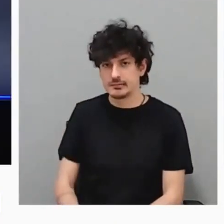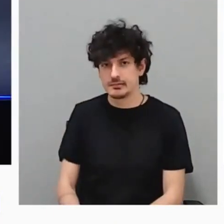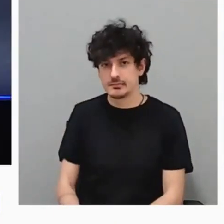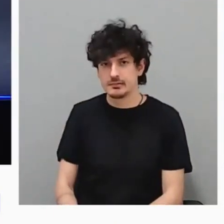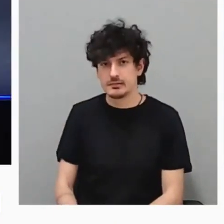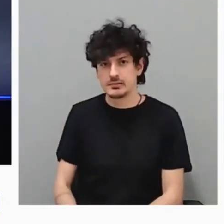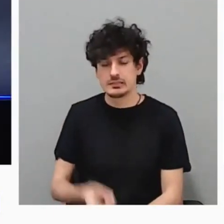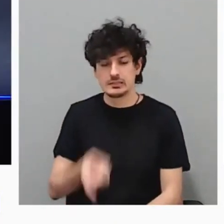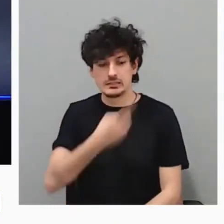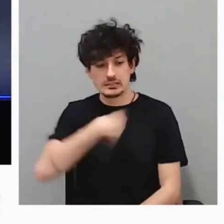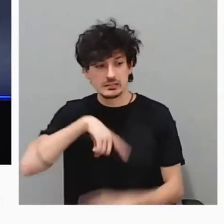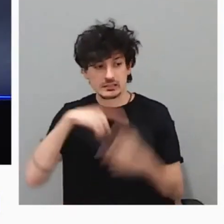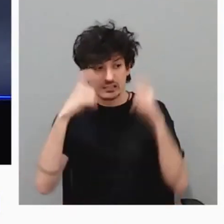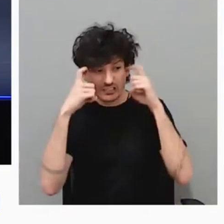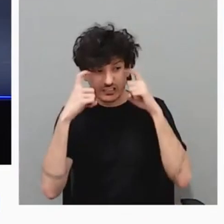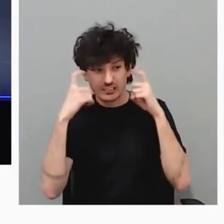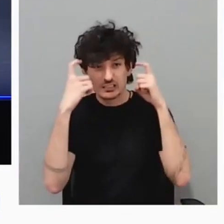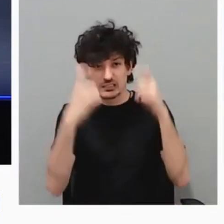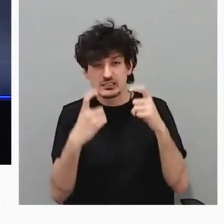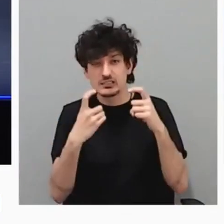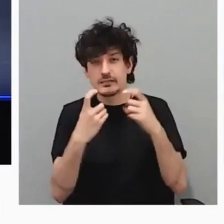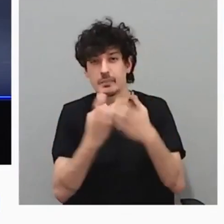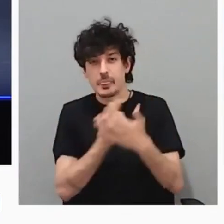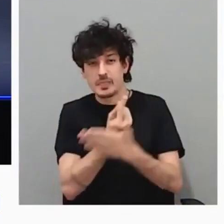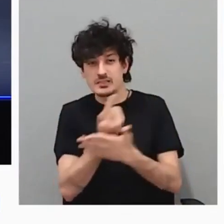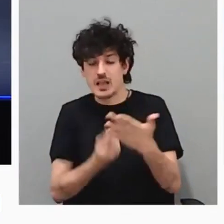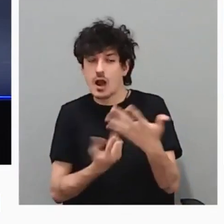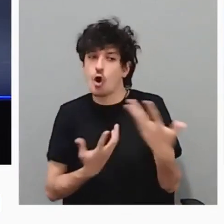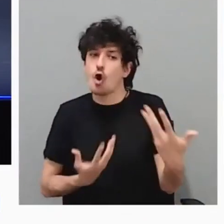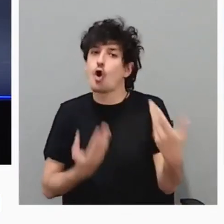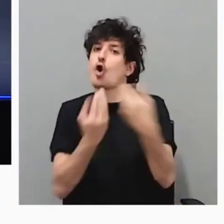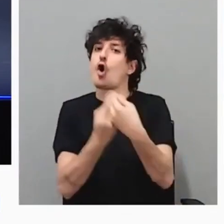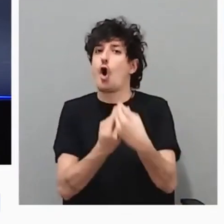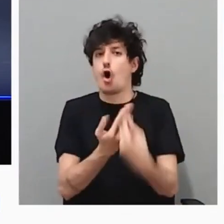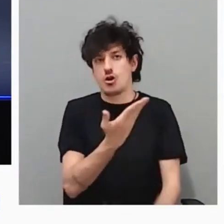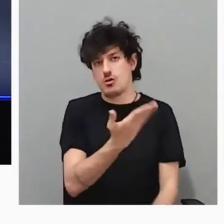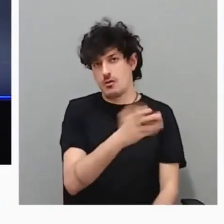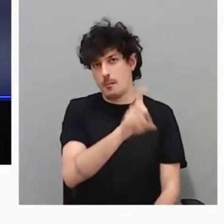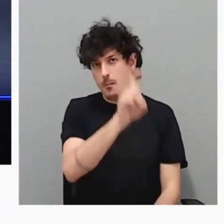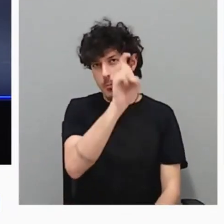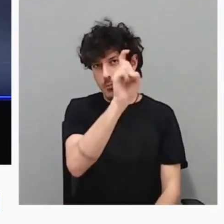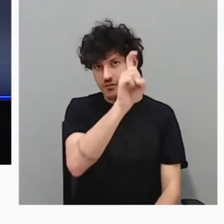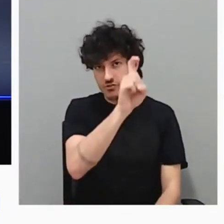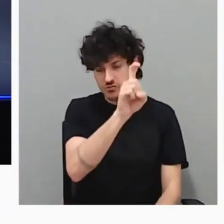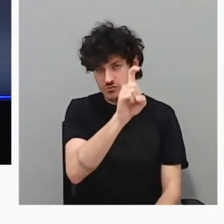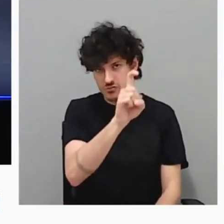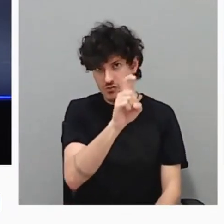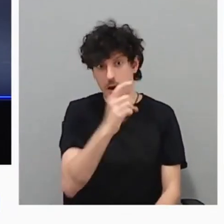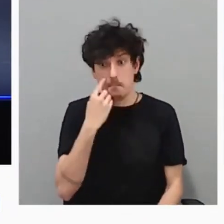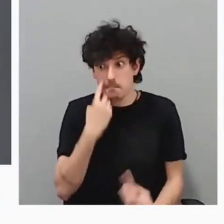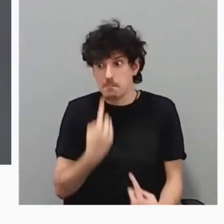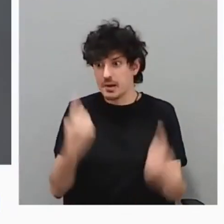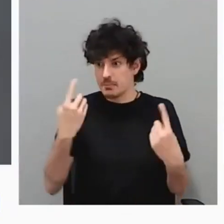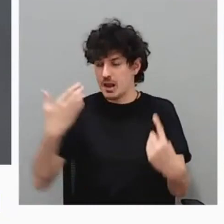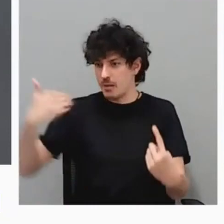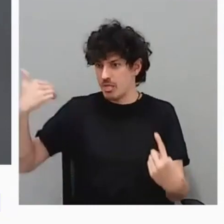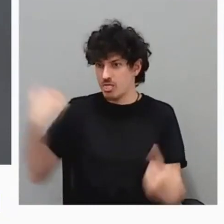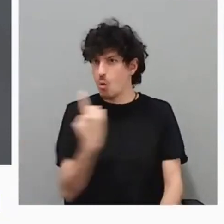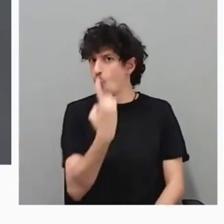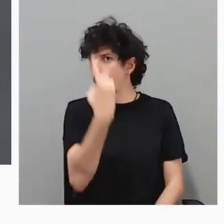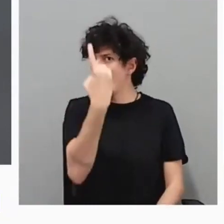intentado es diseñar un poco con ellos. La primera vez que hicimos una escuela visual fue con un solo